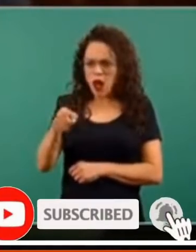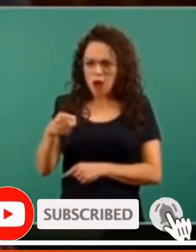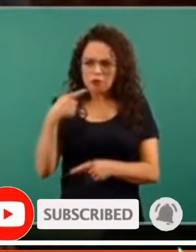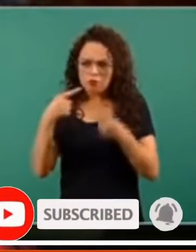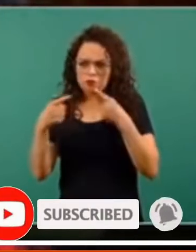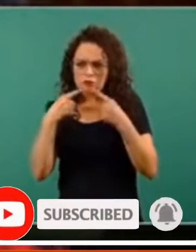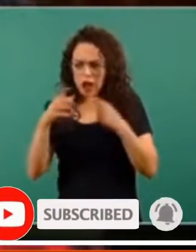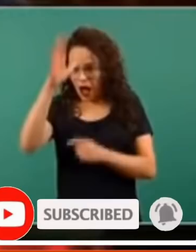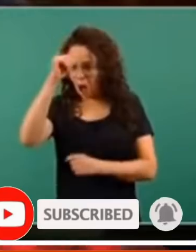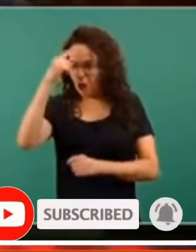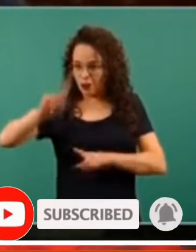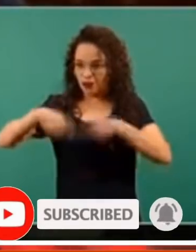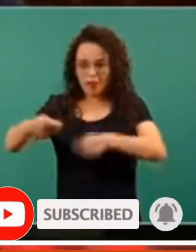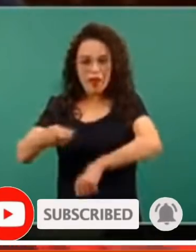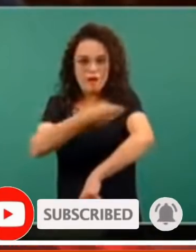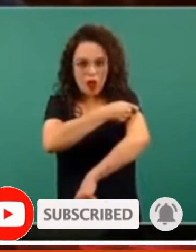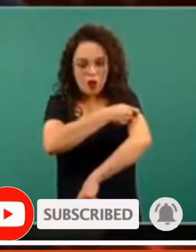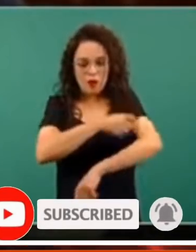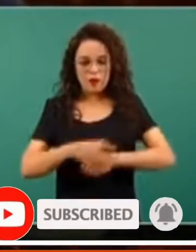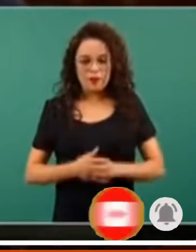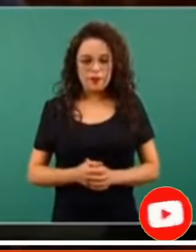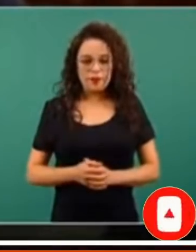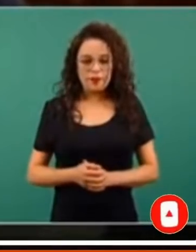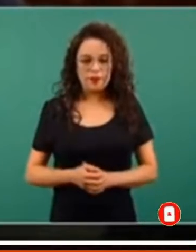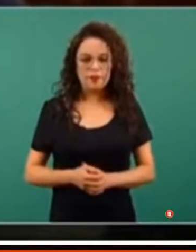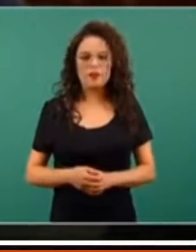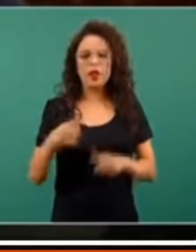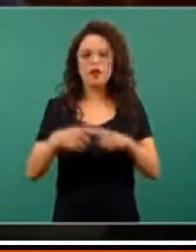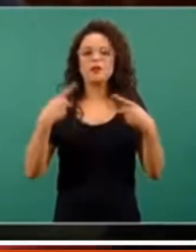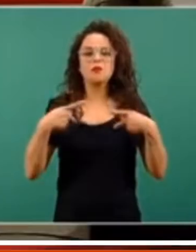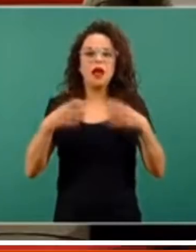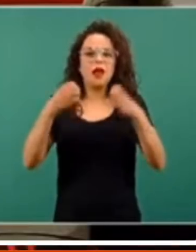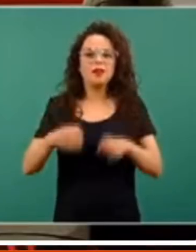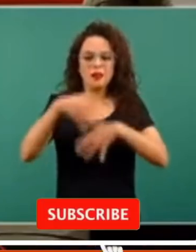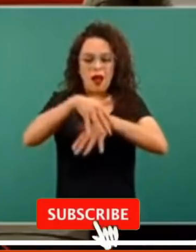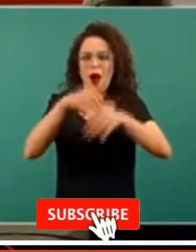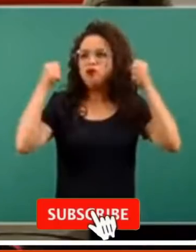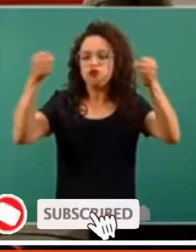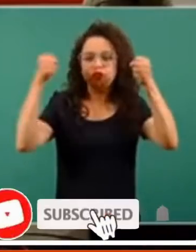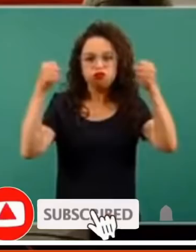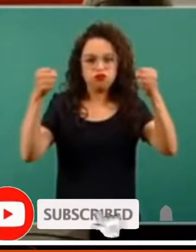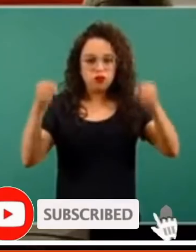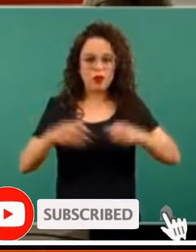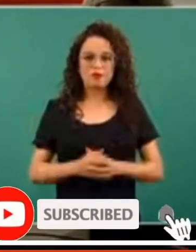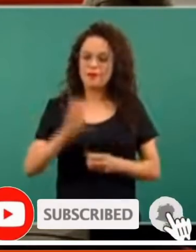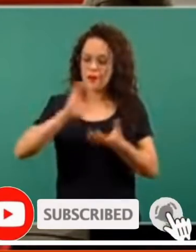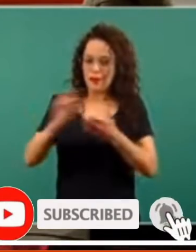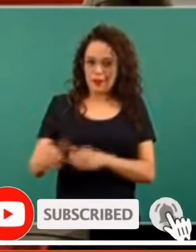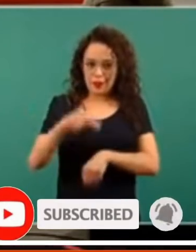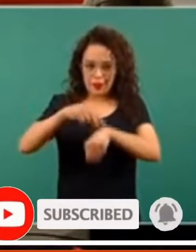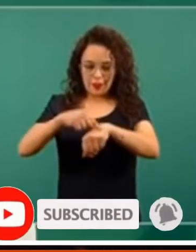no, para vacunar a los que estaban haciendo protestas. Muchas gracias, doctor. Con mucho gusto.